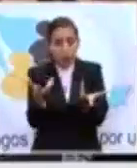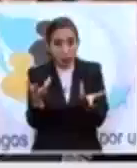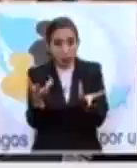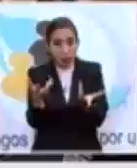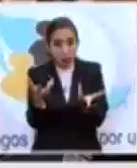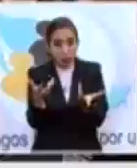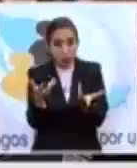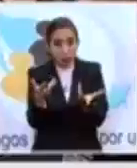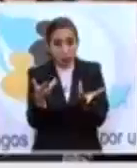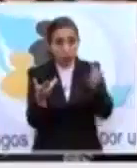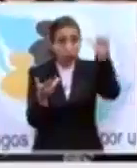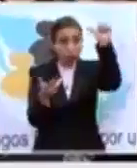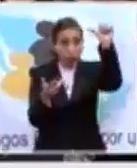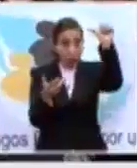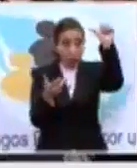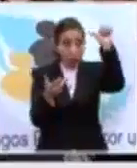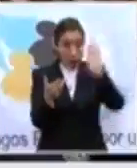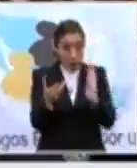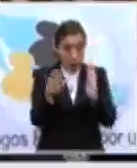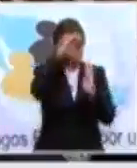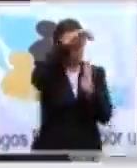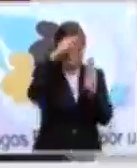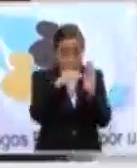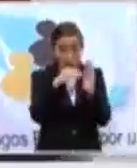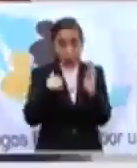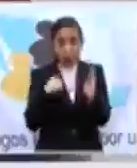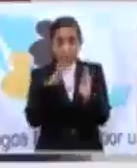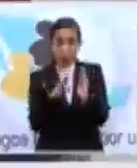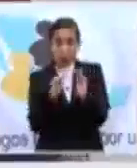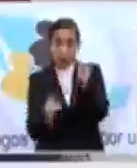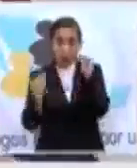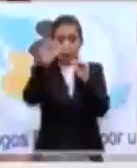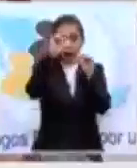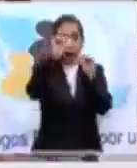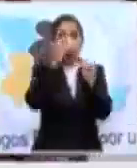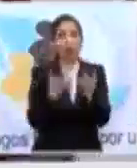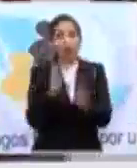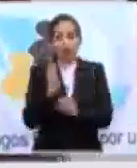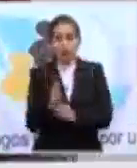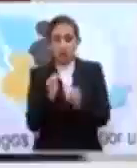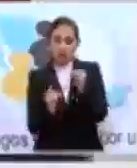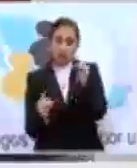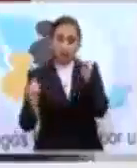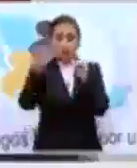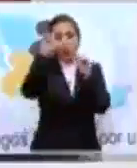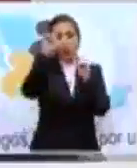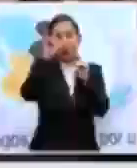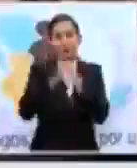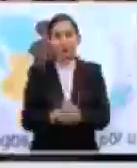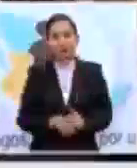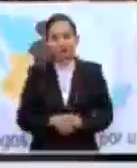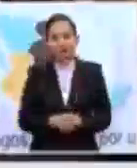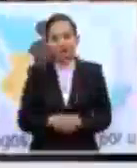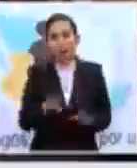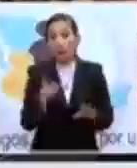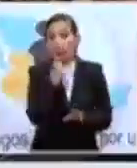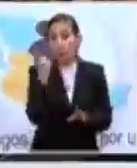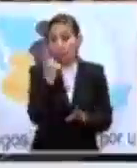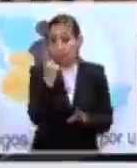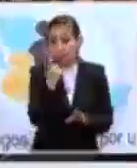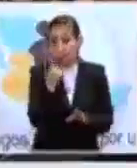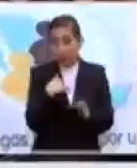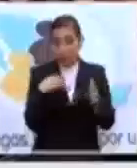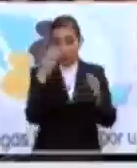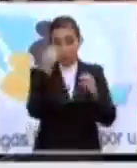a bajar a los del A al nivel de los del B o nos van a subir a los del B? La idea es que los del B nos suban al A, porque en